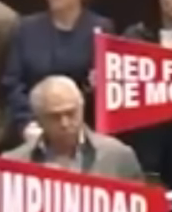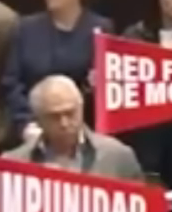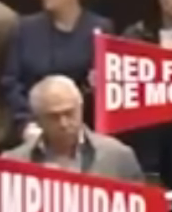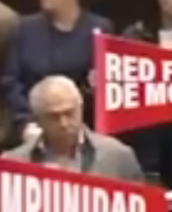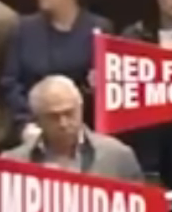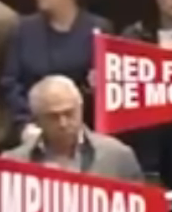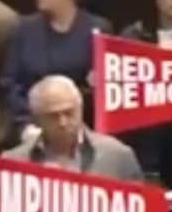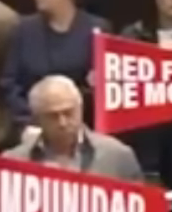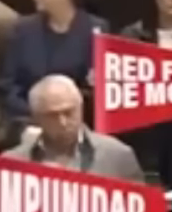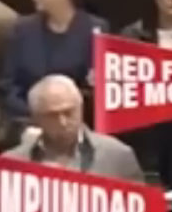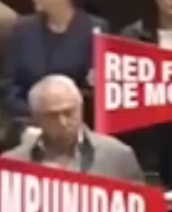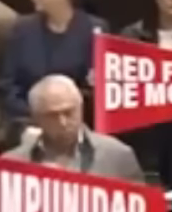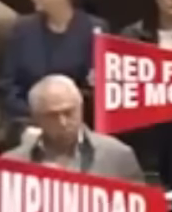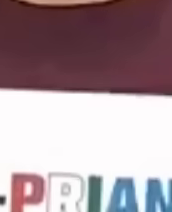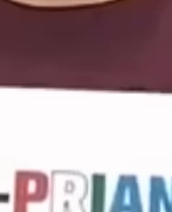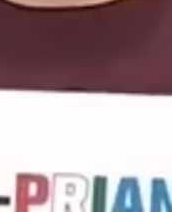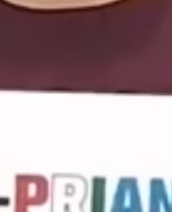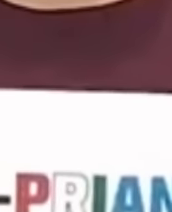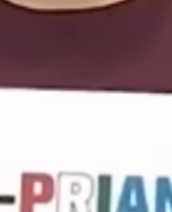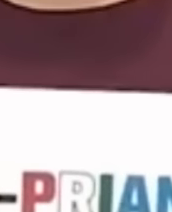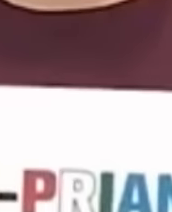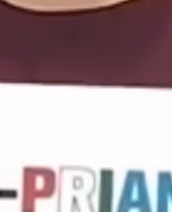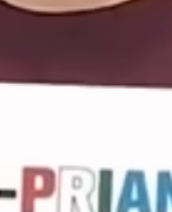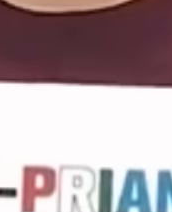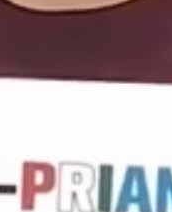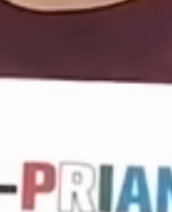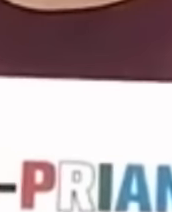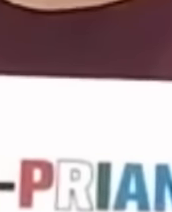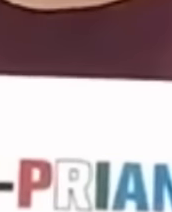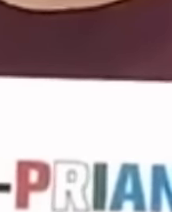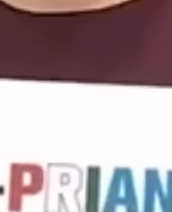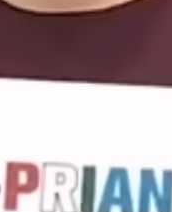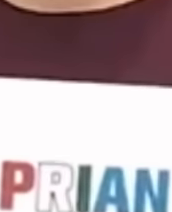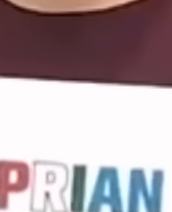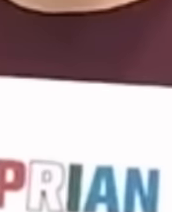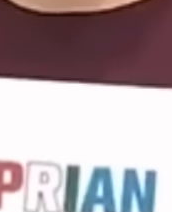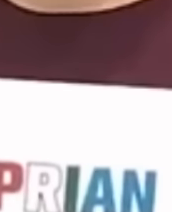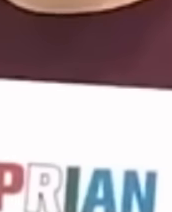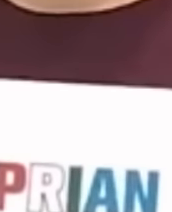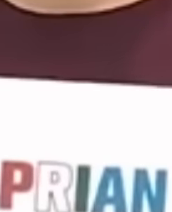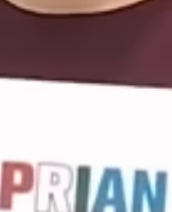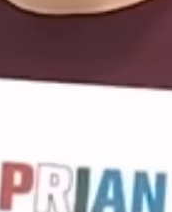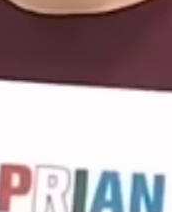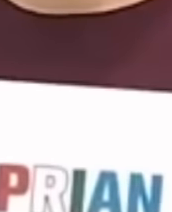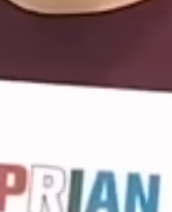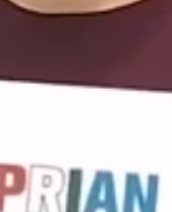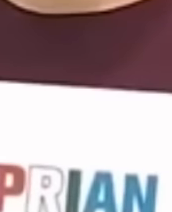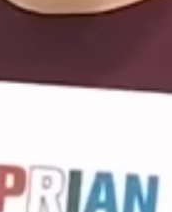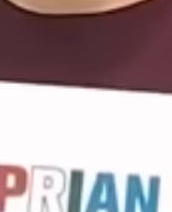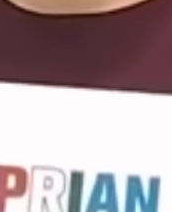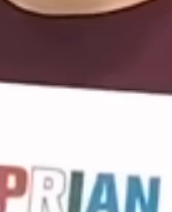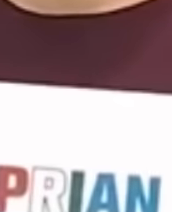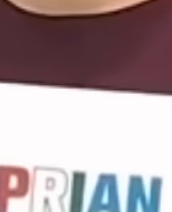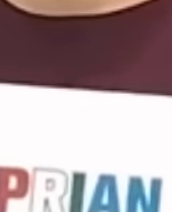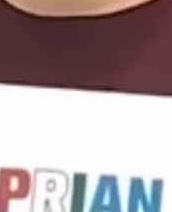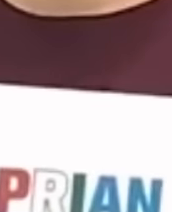pueblo de México que estamos hartos de Morena. Y le hablo en específico al pedazo que se dice ser joven, pero ya se le